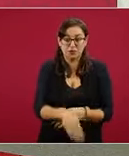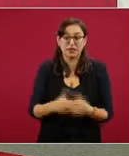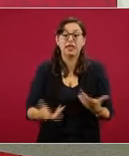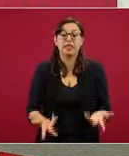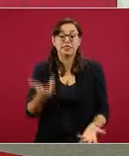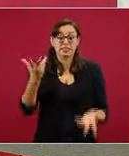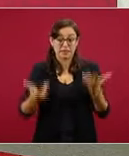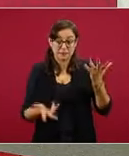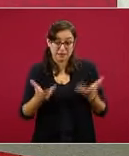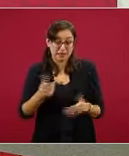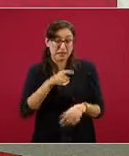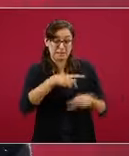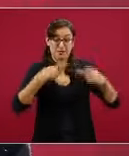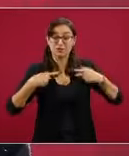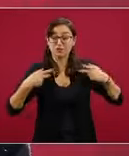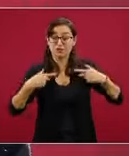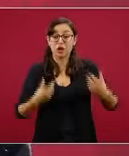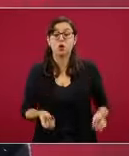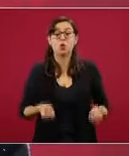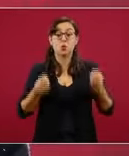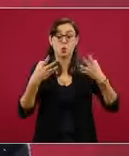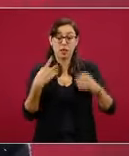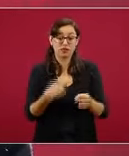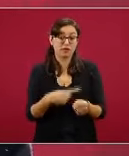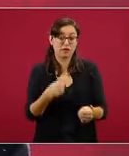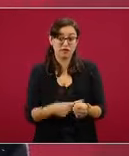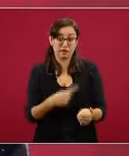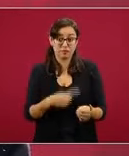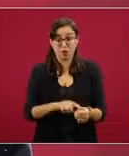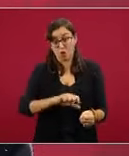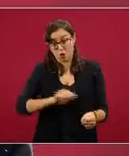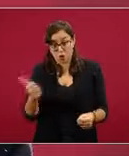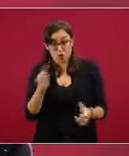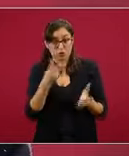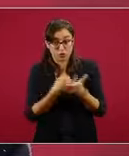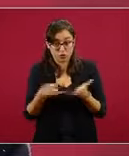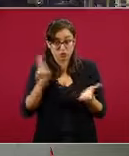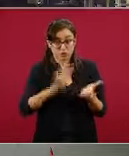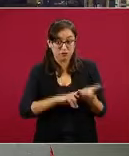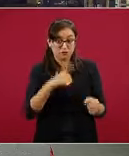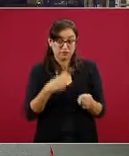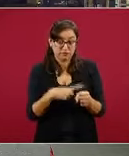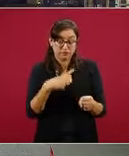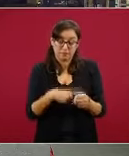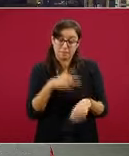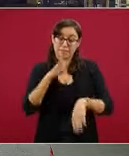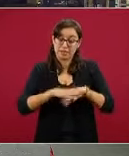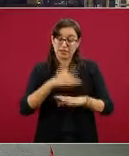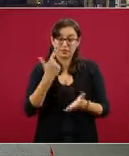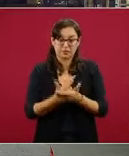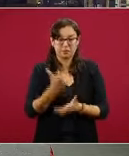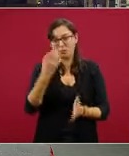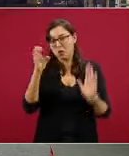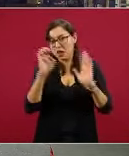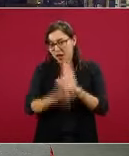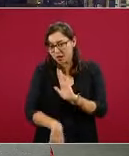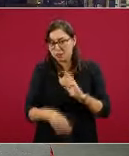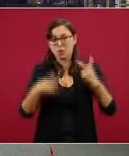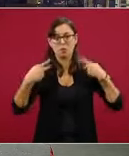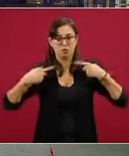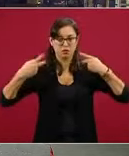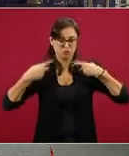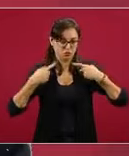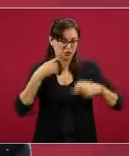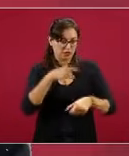las comorbilidades que la persona presente. Sabemos que la letalidad y la mortalidad se incrementan si la persona